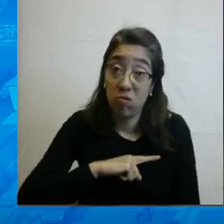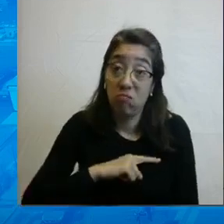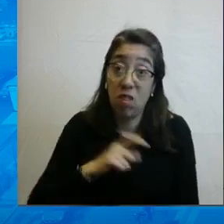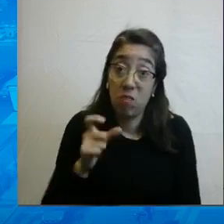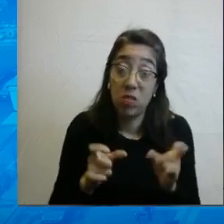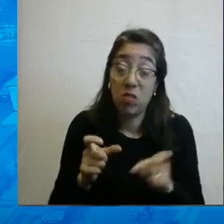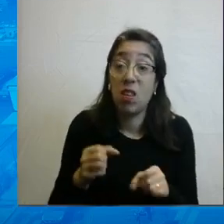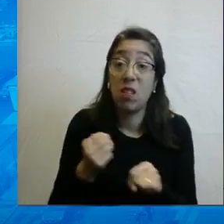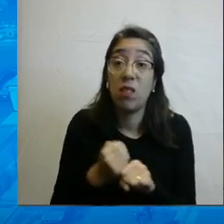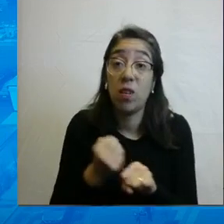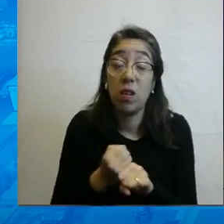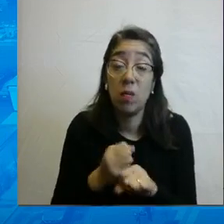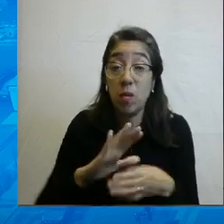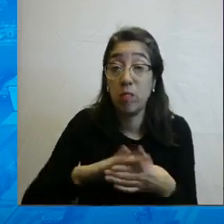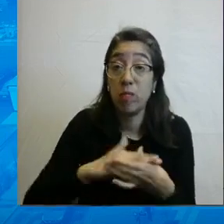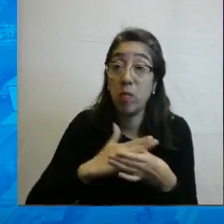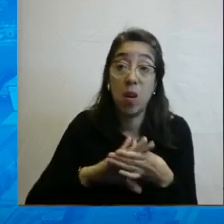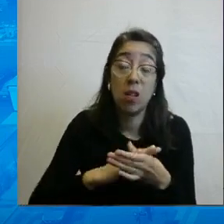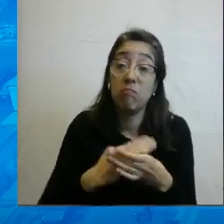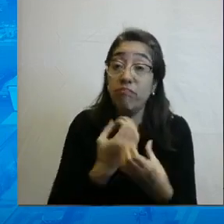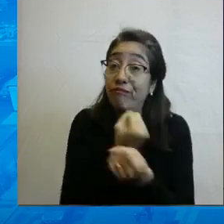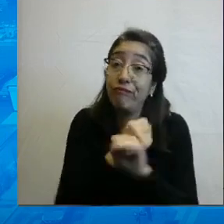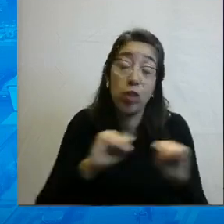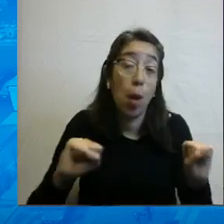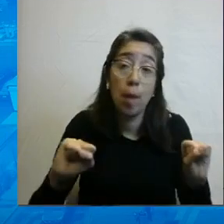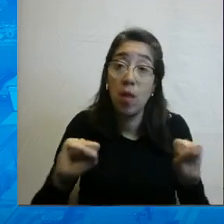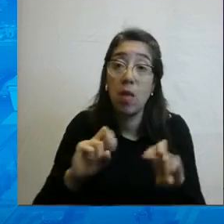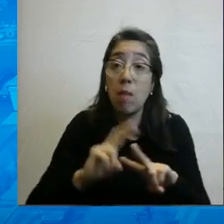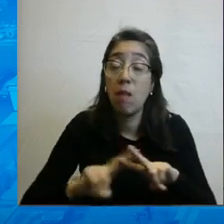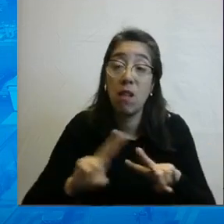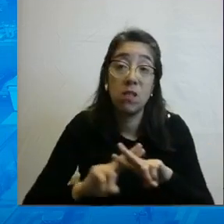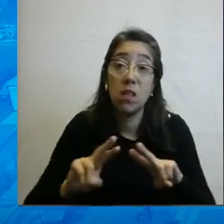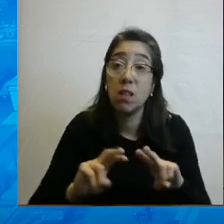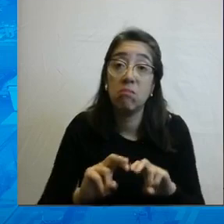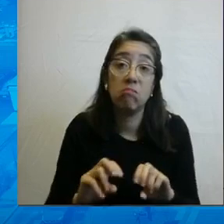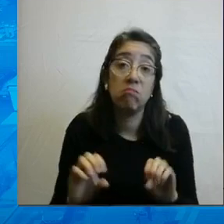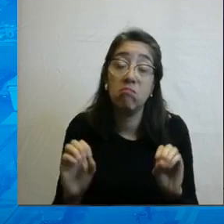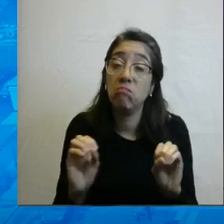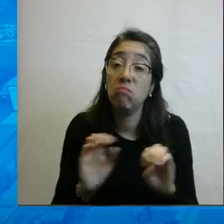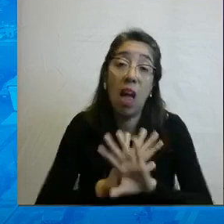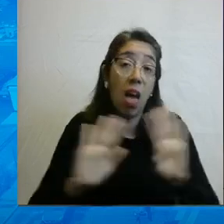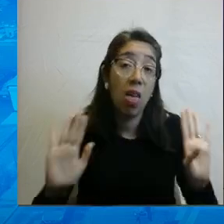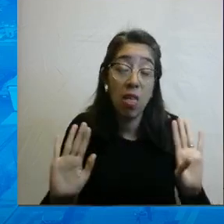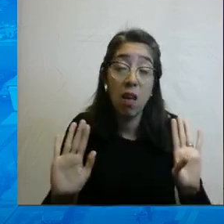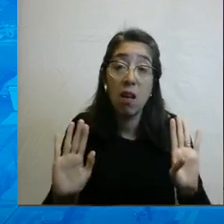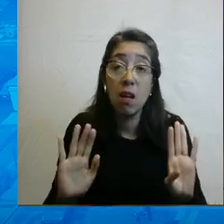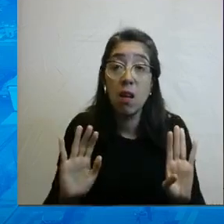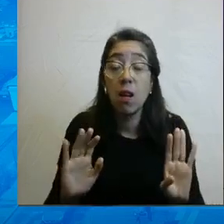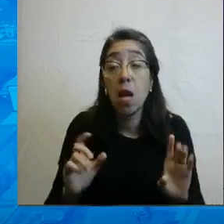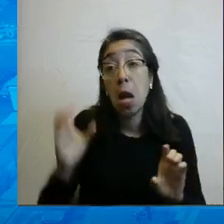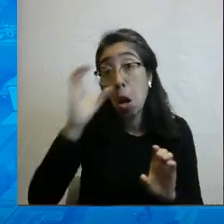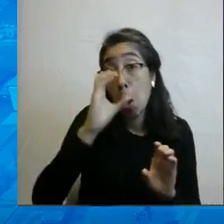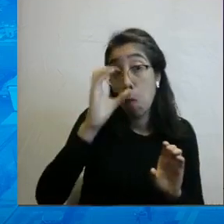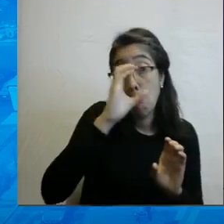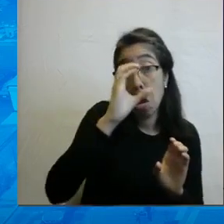No podemos hacer nada, ¿por qué? Porque entra el turista y el turista ve cerrado un montón de tierra y dice, ¿qué pasó en Pomaire? Y la vuelta que